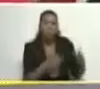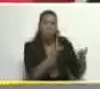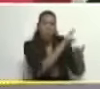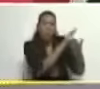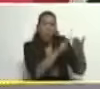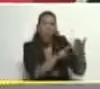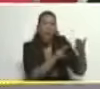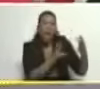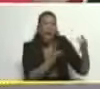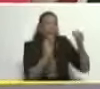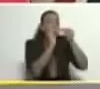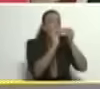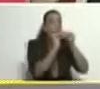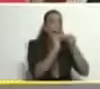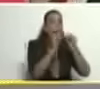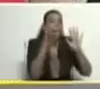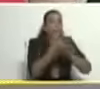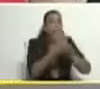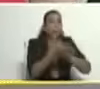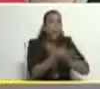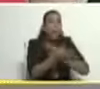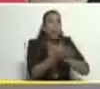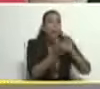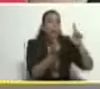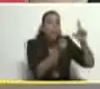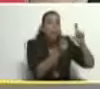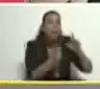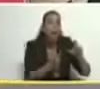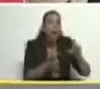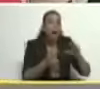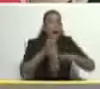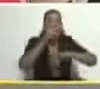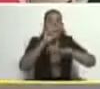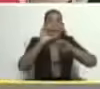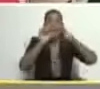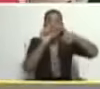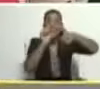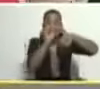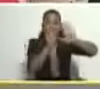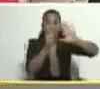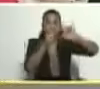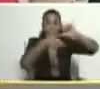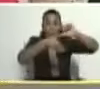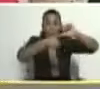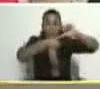que se refiere a los pequeños estados insulares.